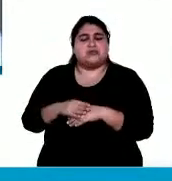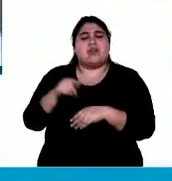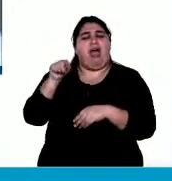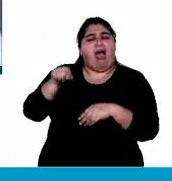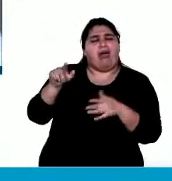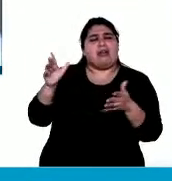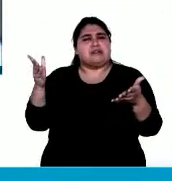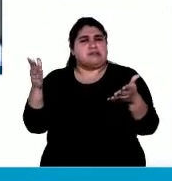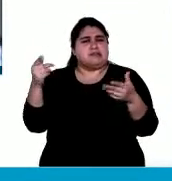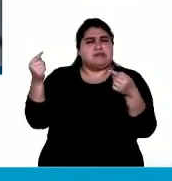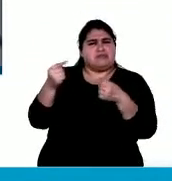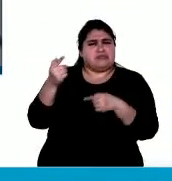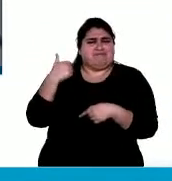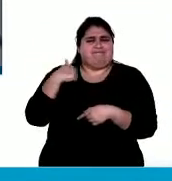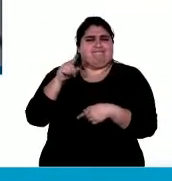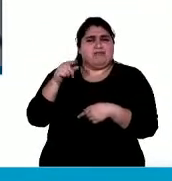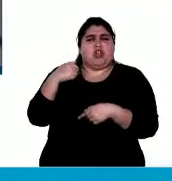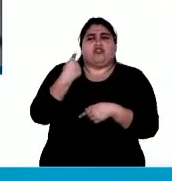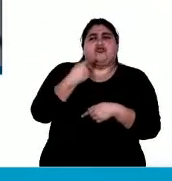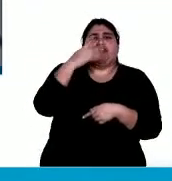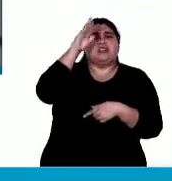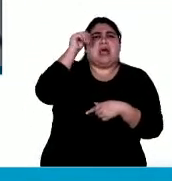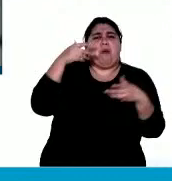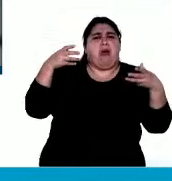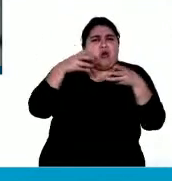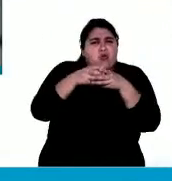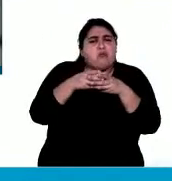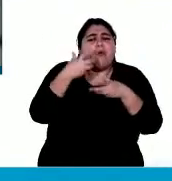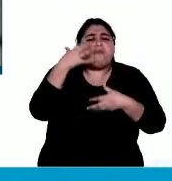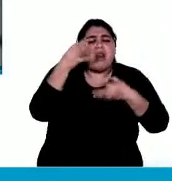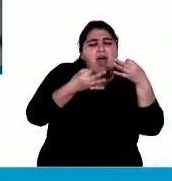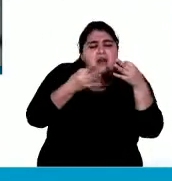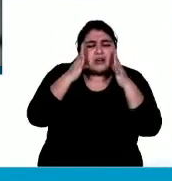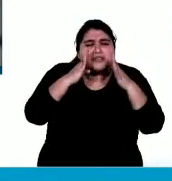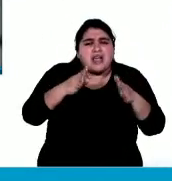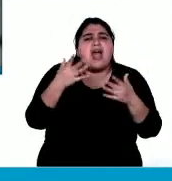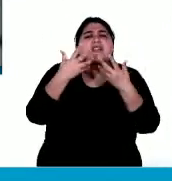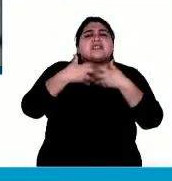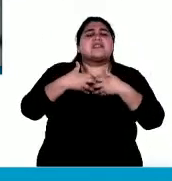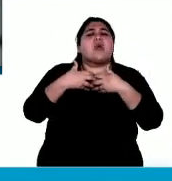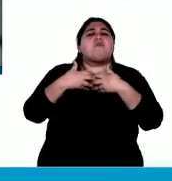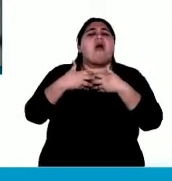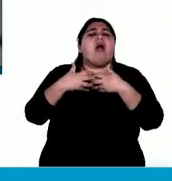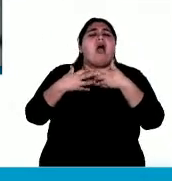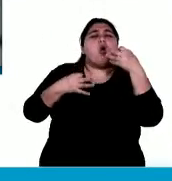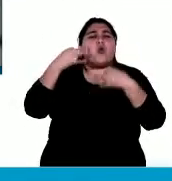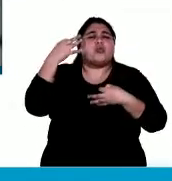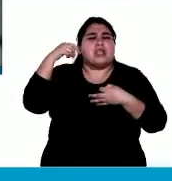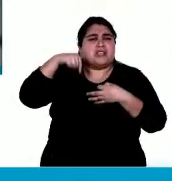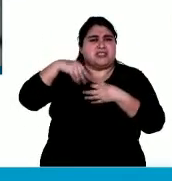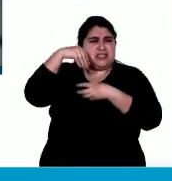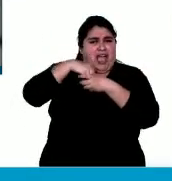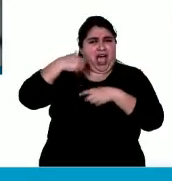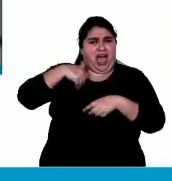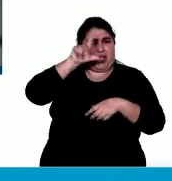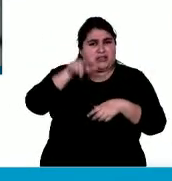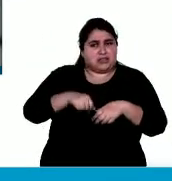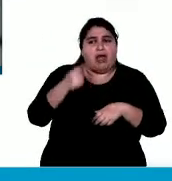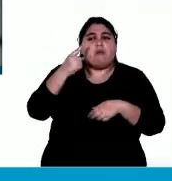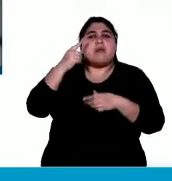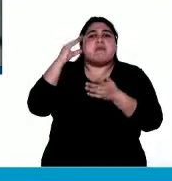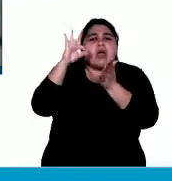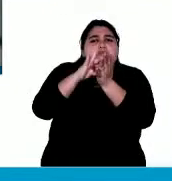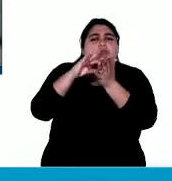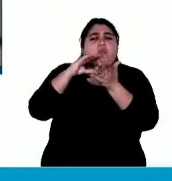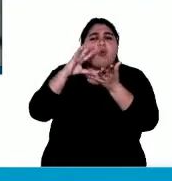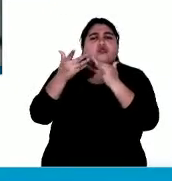a convocar un comité de expertos y va a analizar el sistema judicial argentino, por qué la primera reforma que introduce el